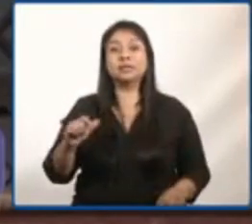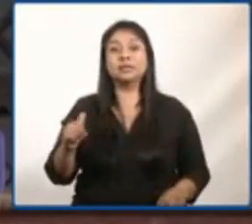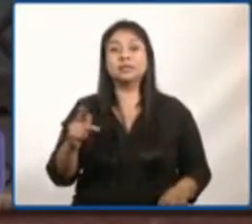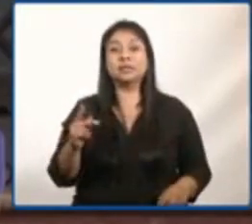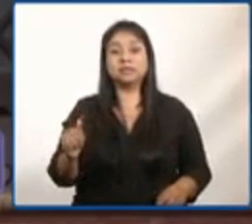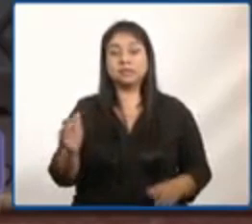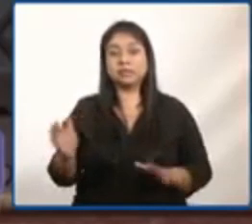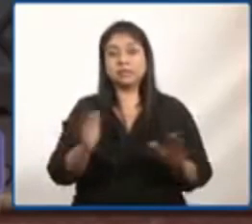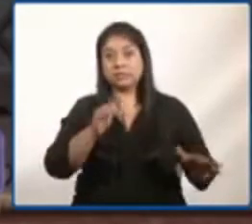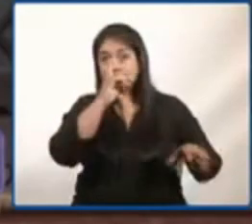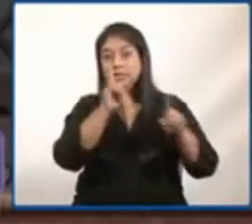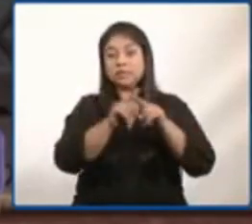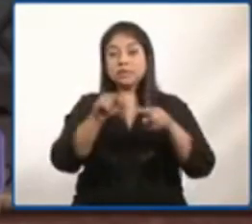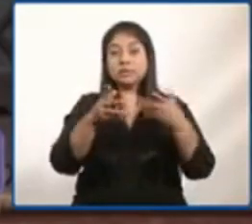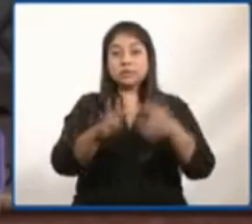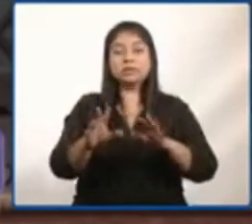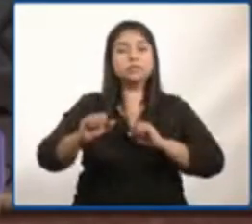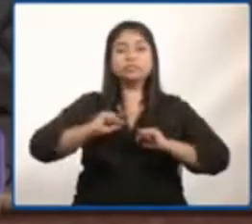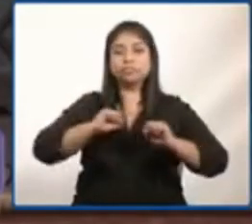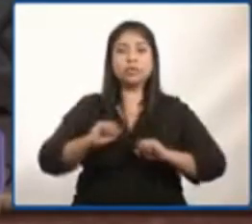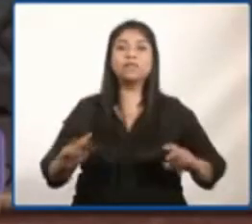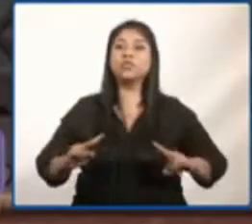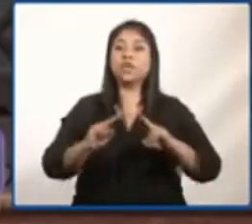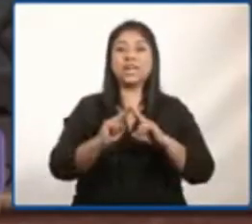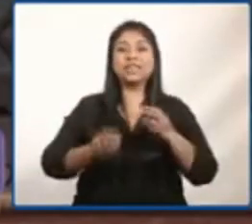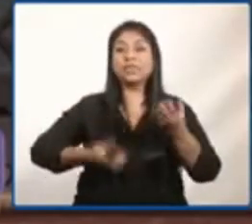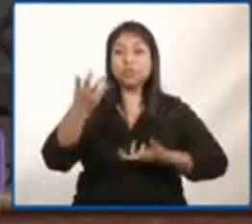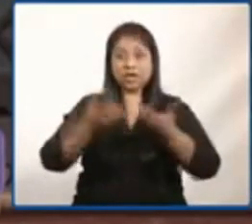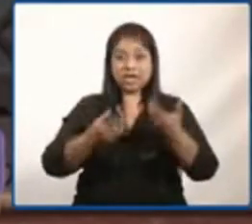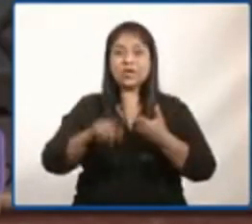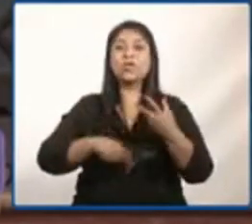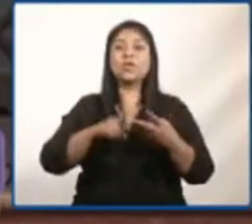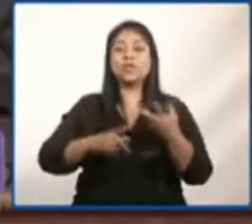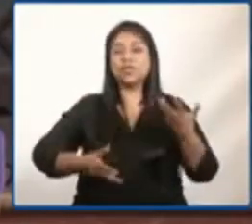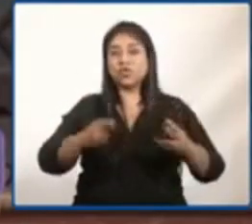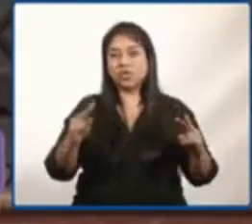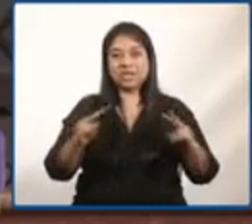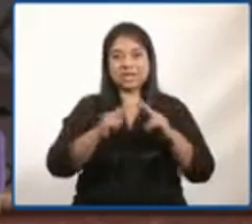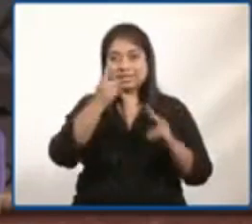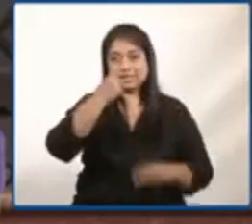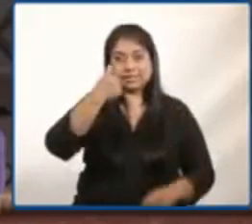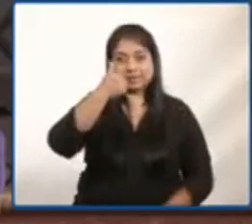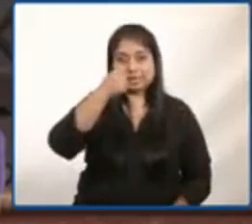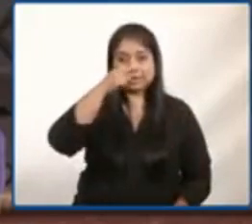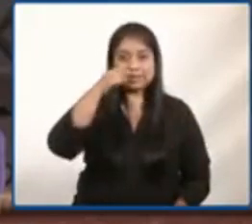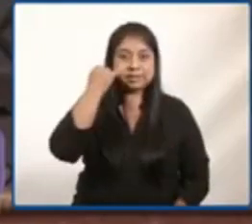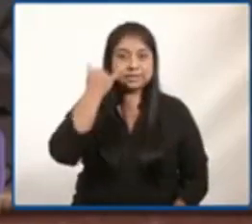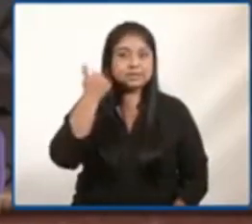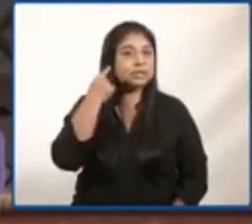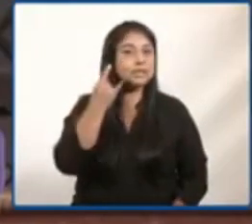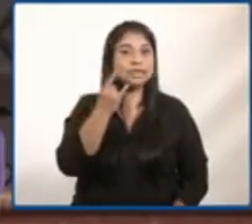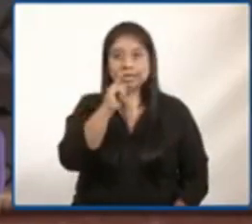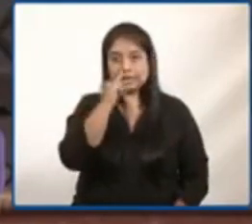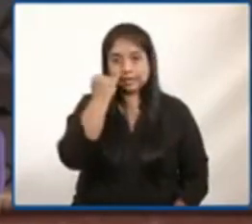han trabajado en el volcán Santiaguito, en el volcán de Fuego, incluso en esta semana se estarán realizando mesas de acercamiento para